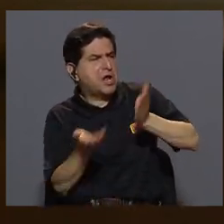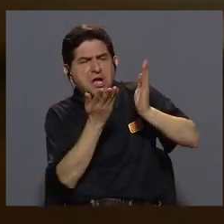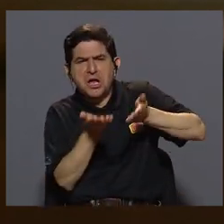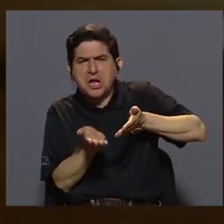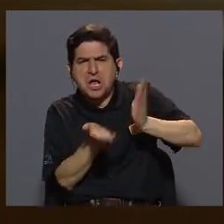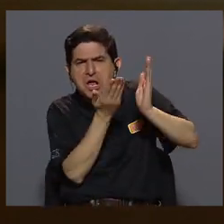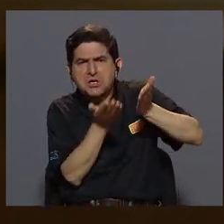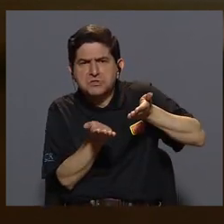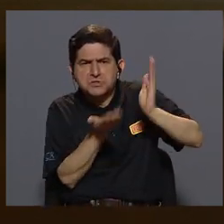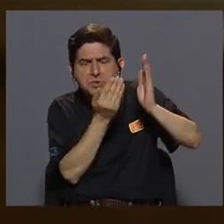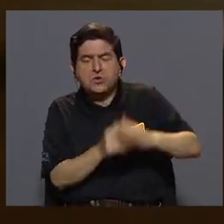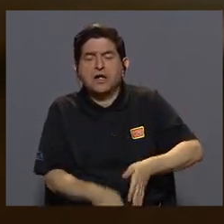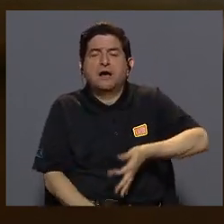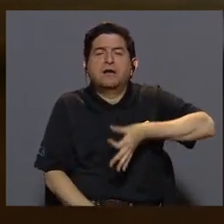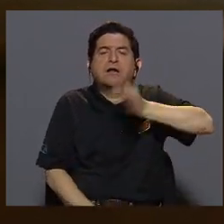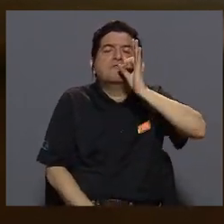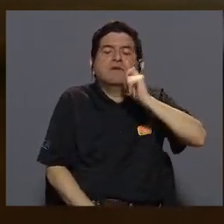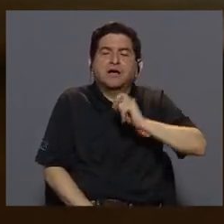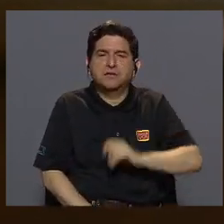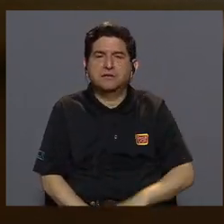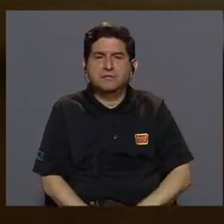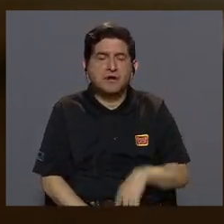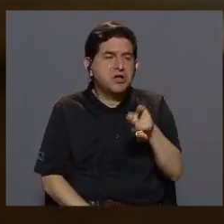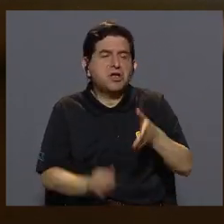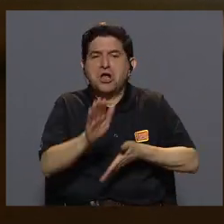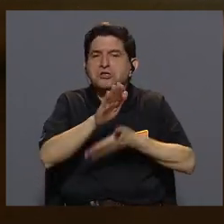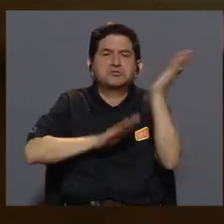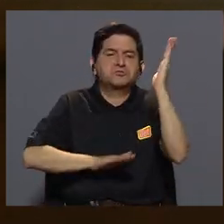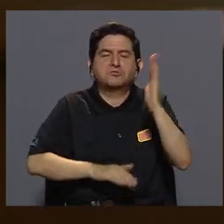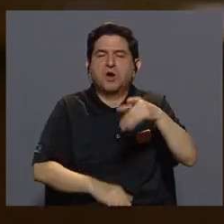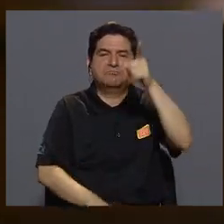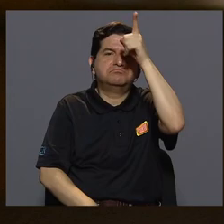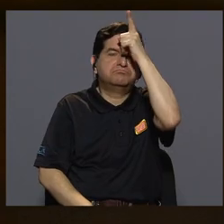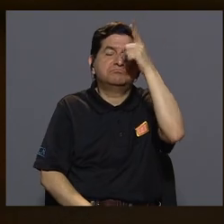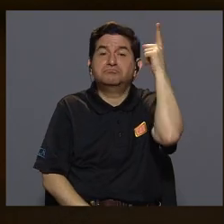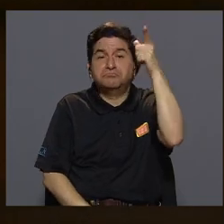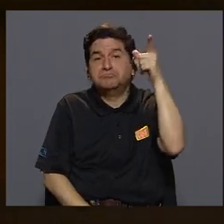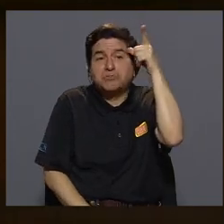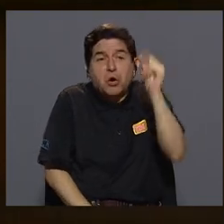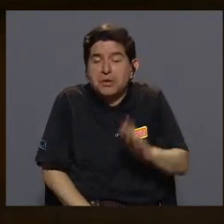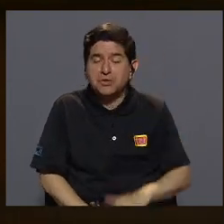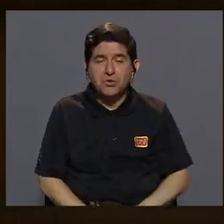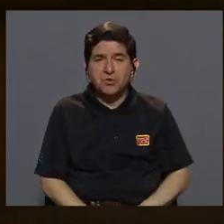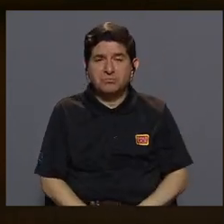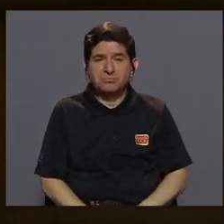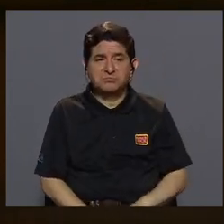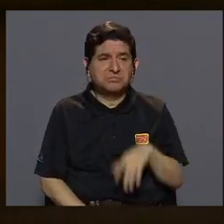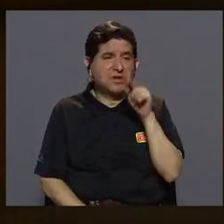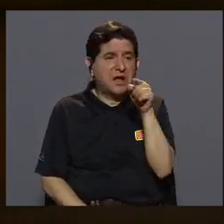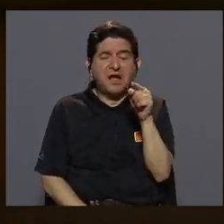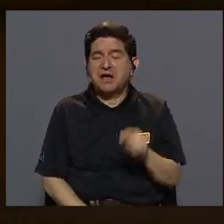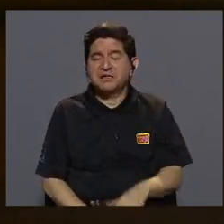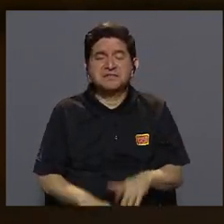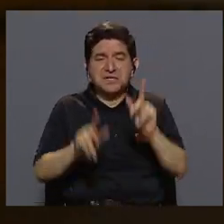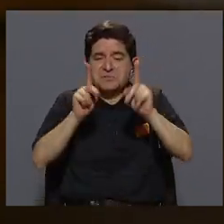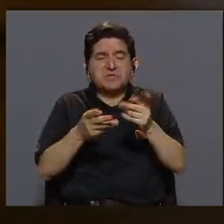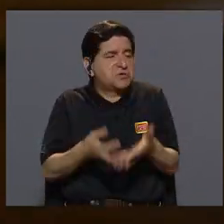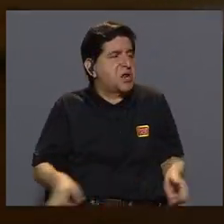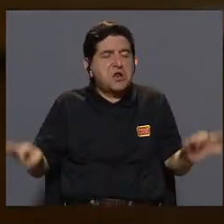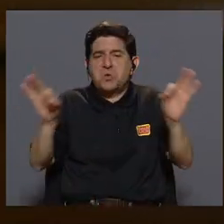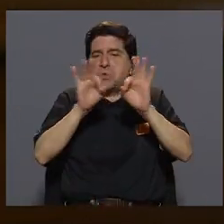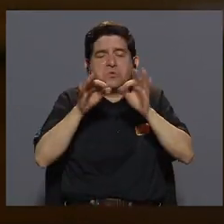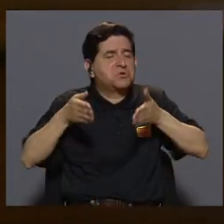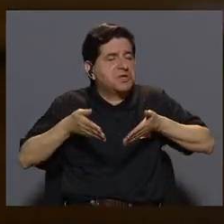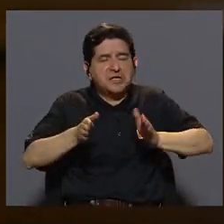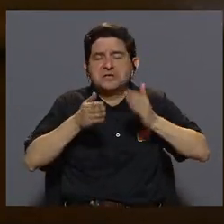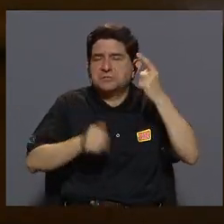exportadora de café y se fue para Alemania. Por supuesto, no le tomó